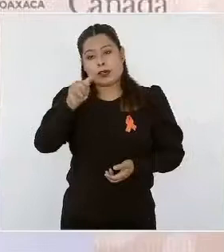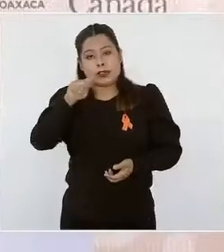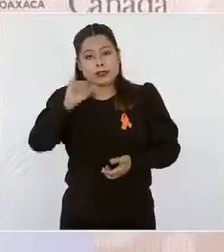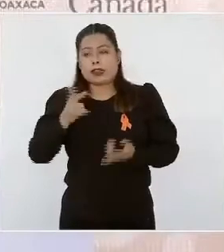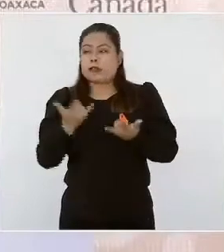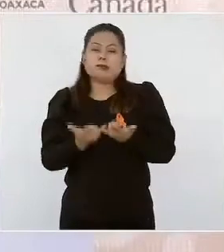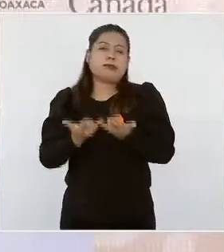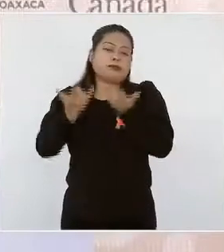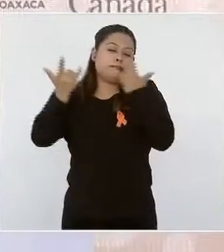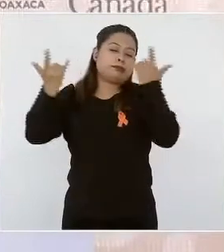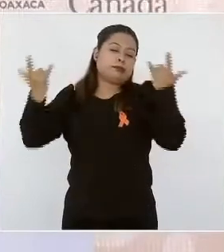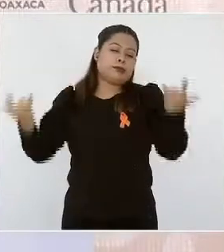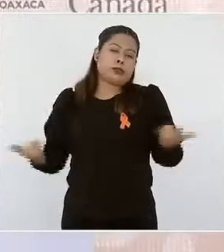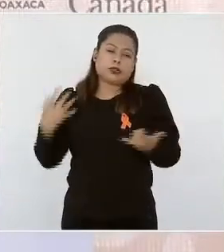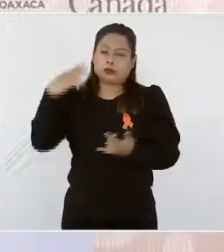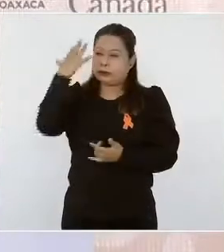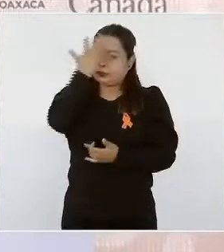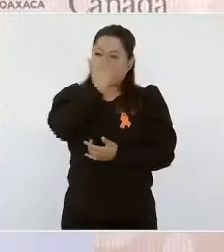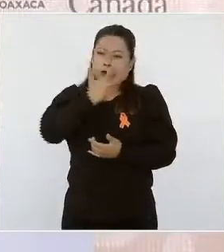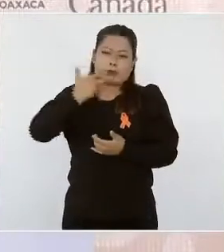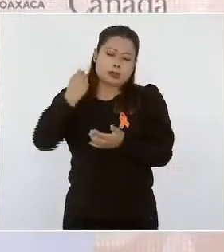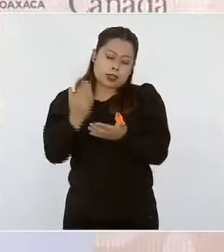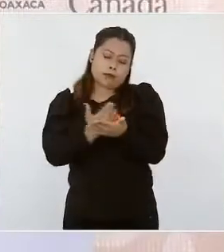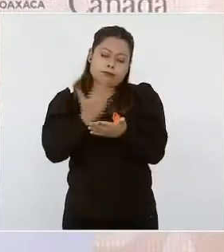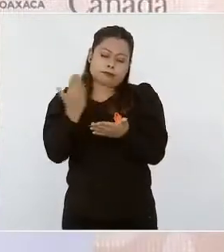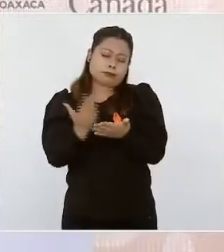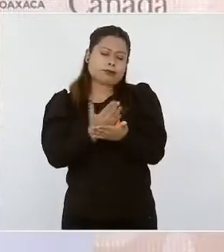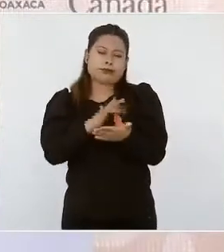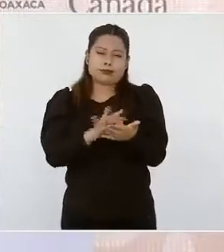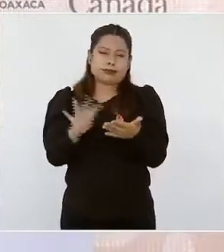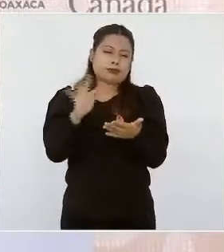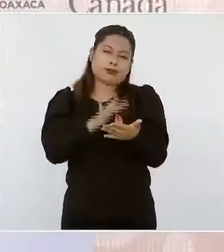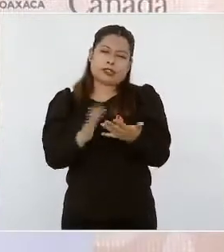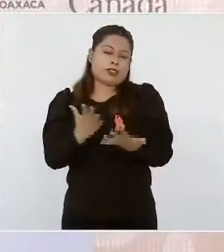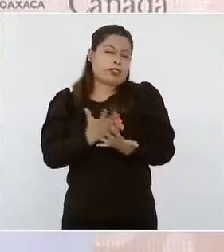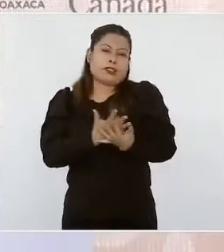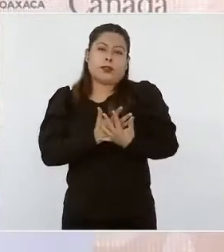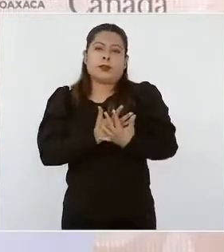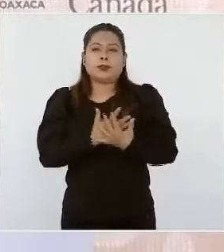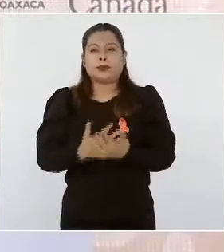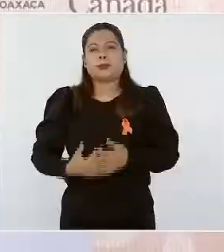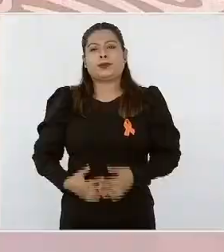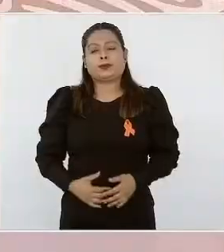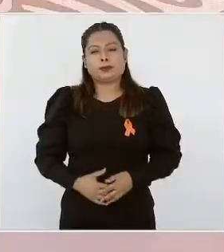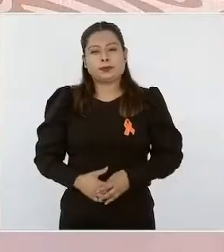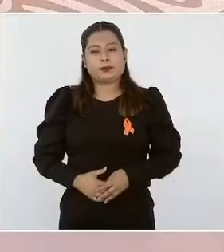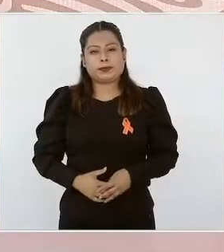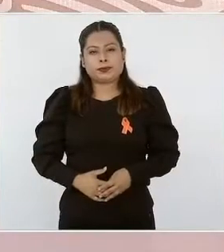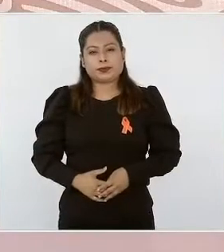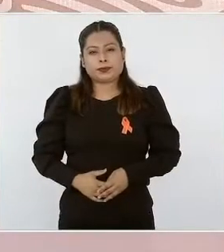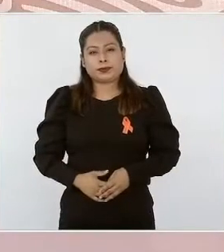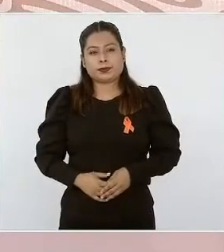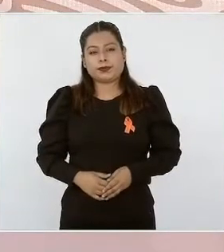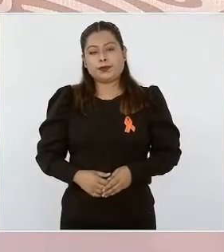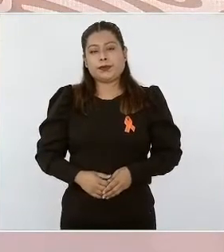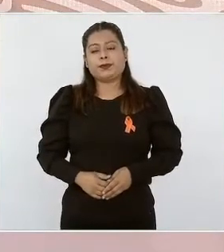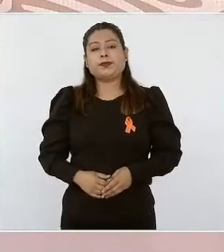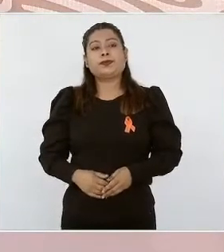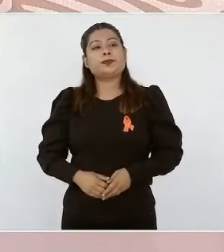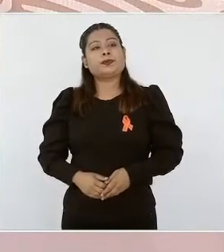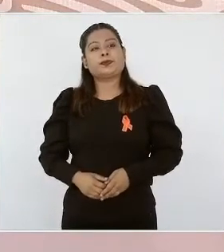gran historia, por supuesto, de amor. Y por último decía que